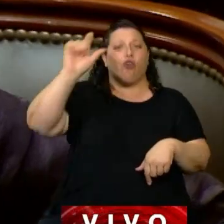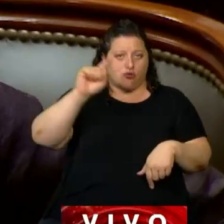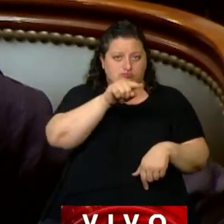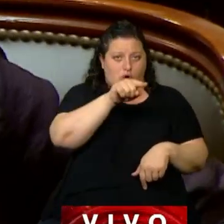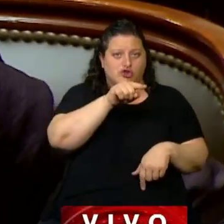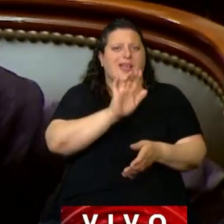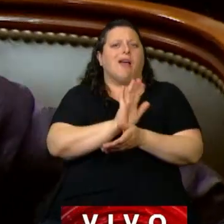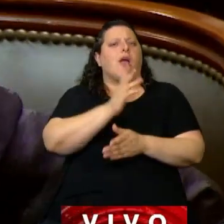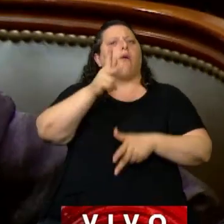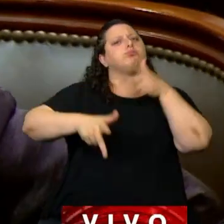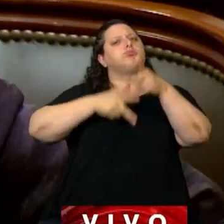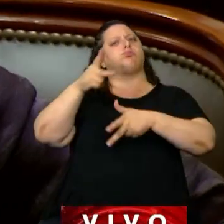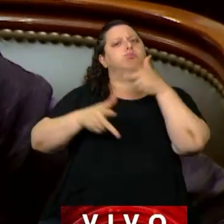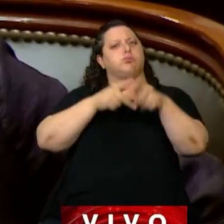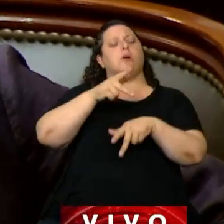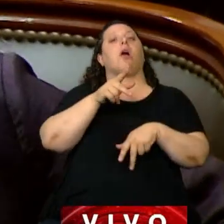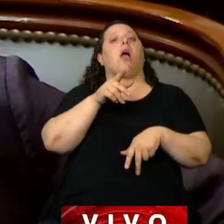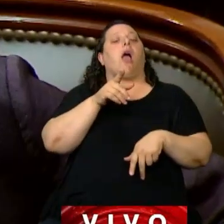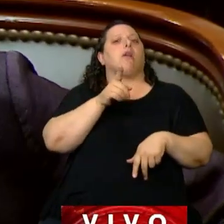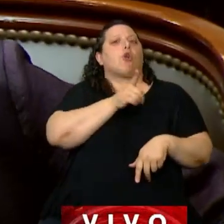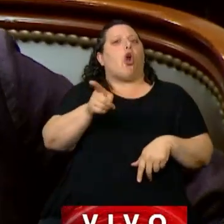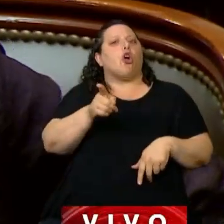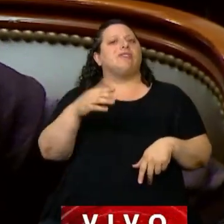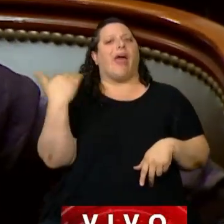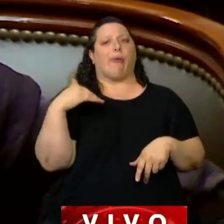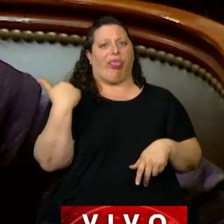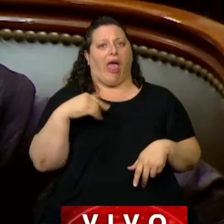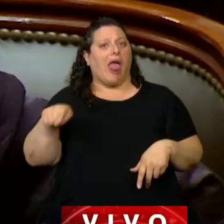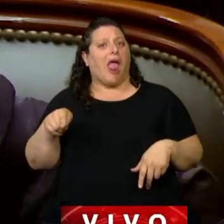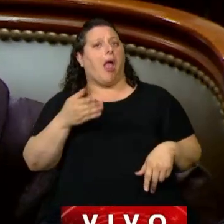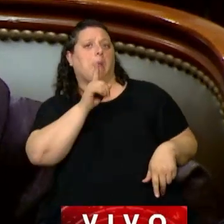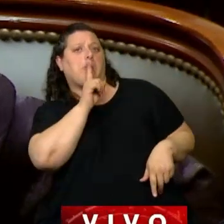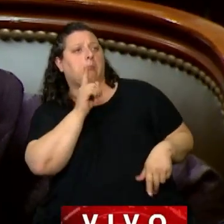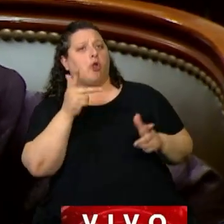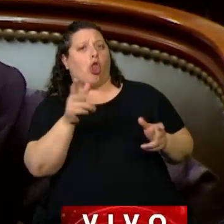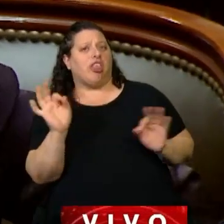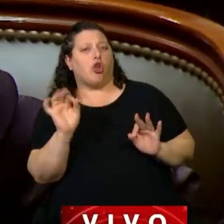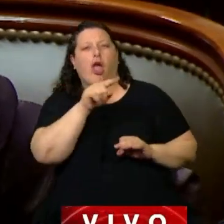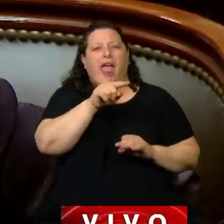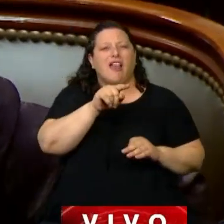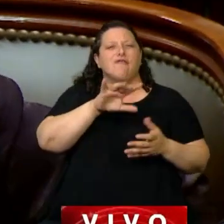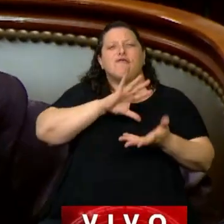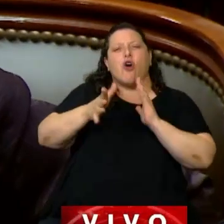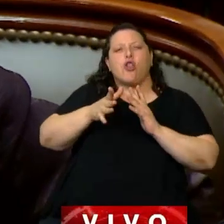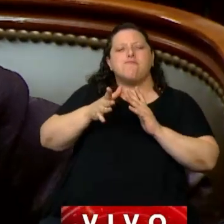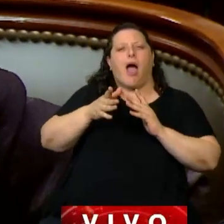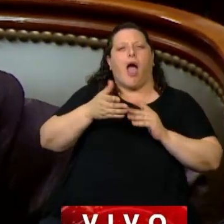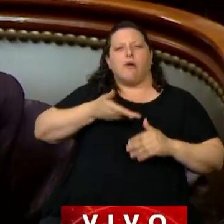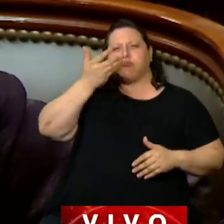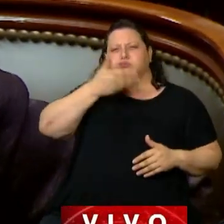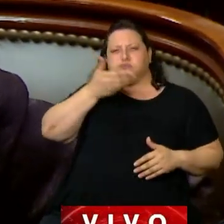Irving France a una diputada en actividad María Eugenia Vidal incluso con una violencia verbal que afectaba dos colectivos